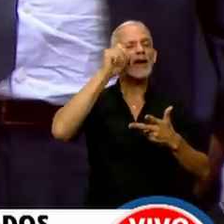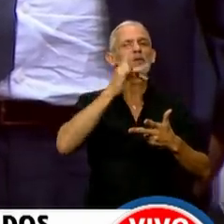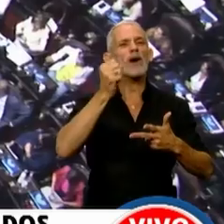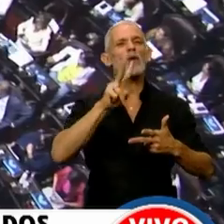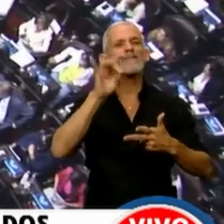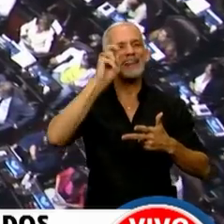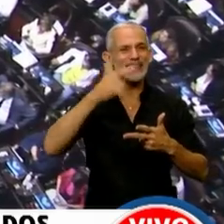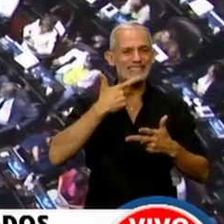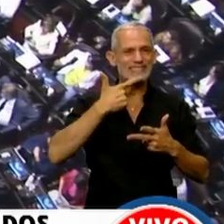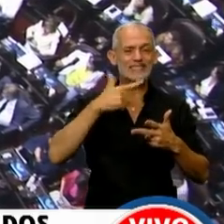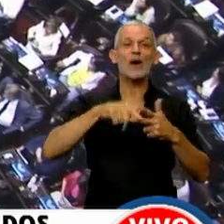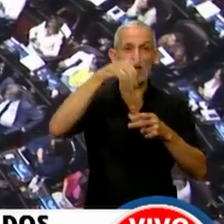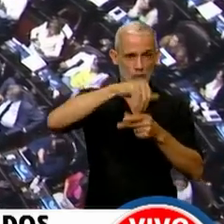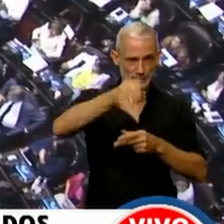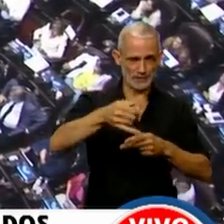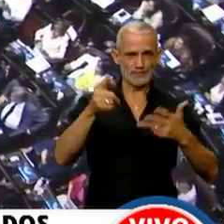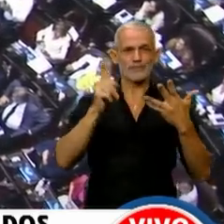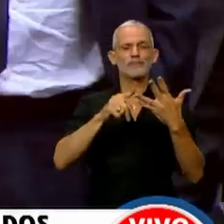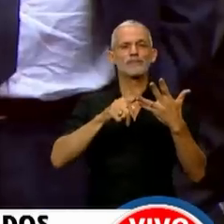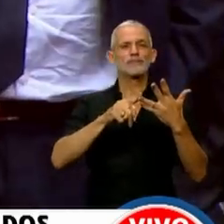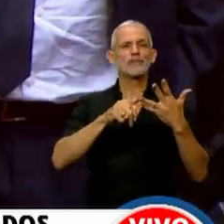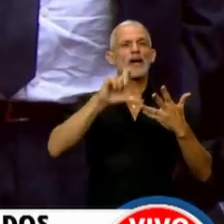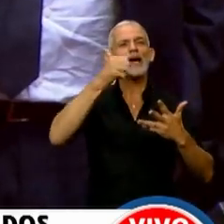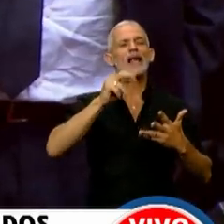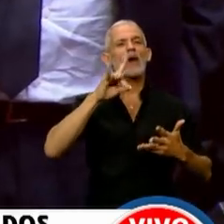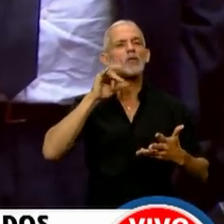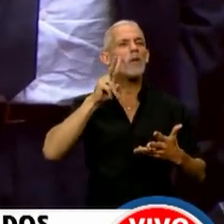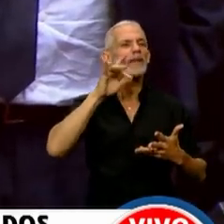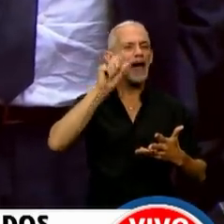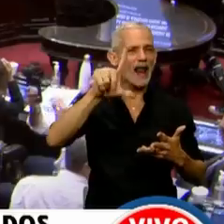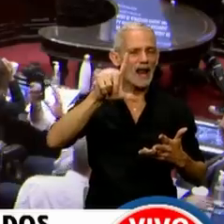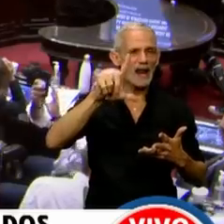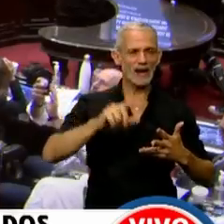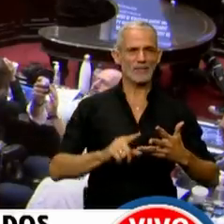valdés afirmativo diputado claudio vidal